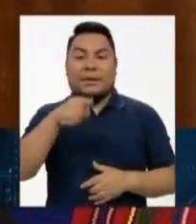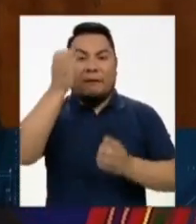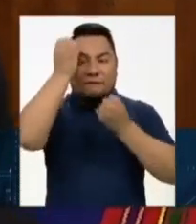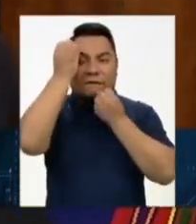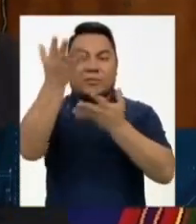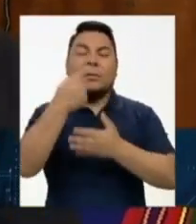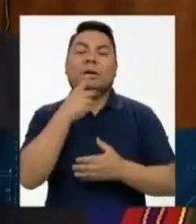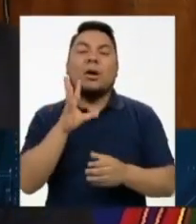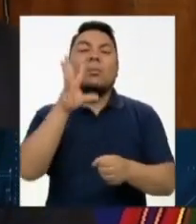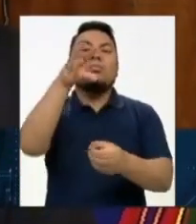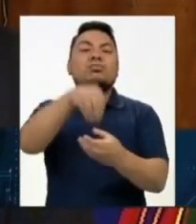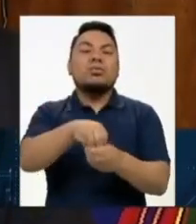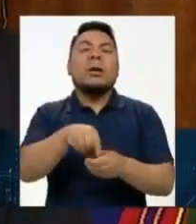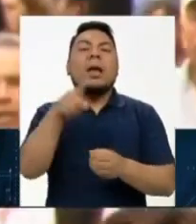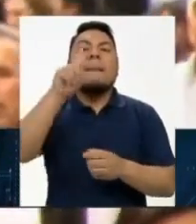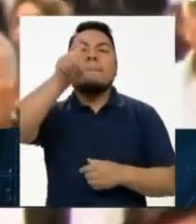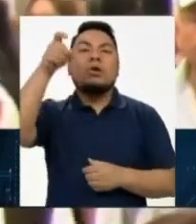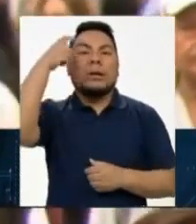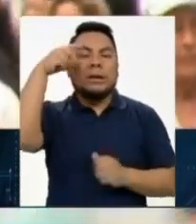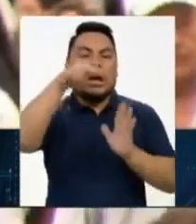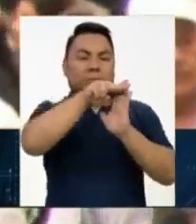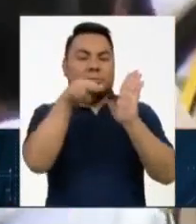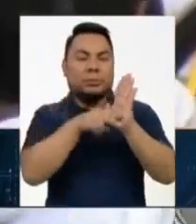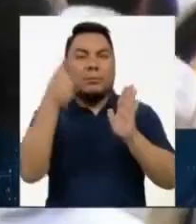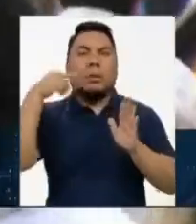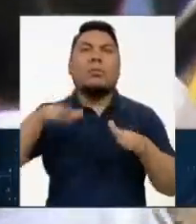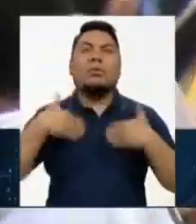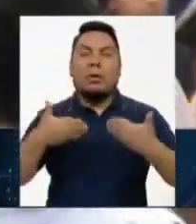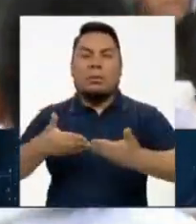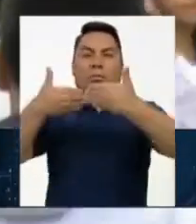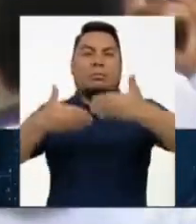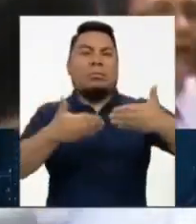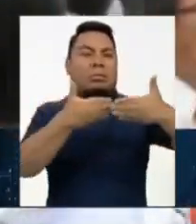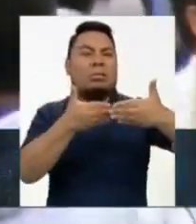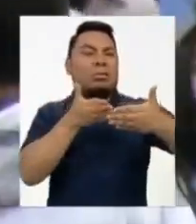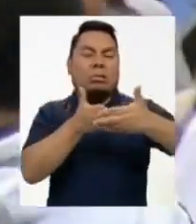se implementarán políticas de estado que eliminen las barreras de oportunidades